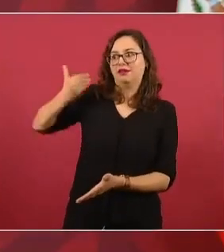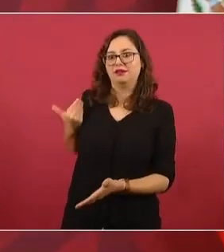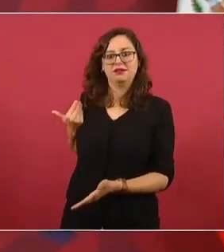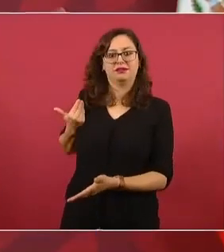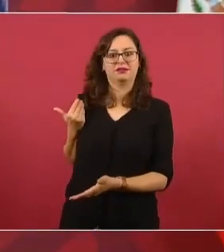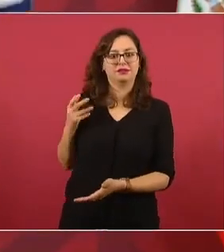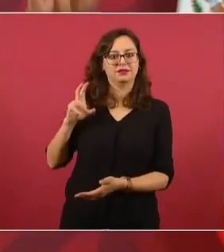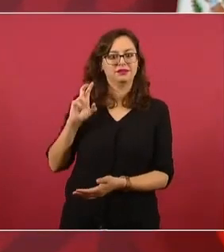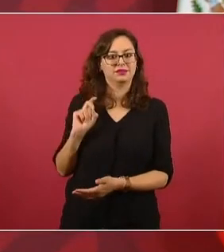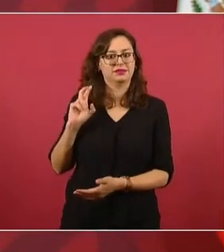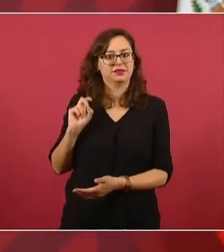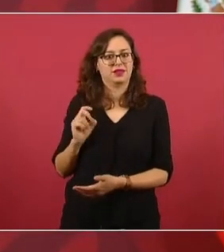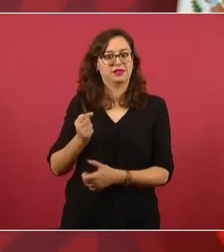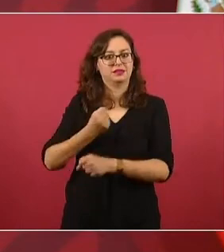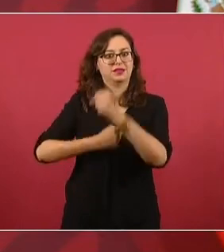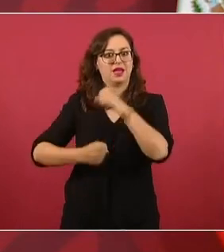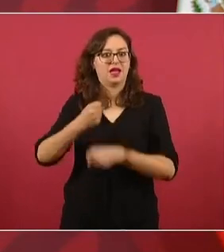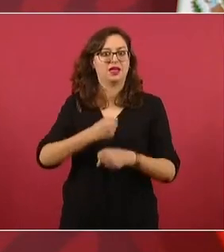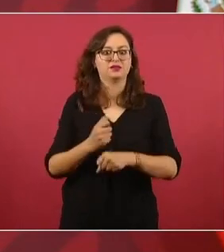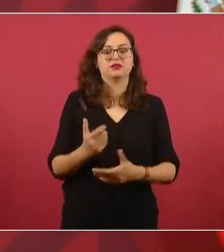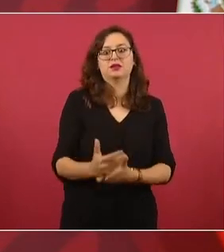de todo el periodo neoliberal.